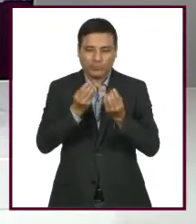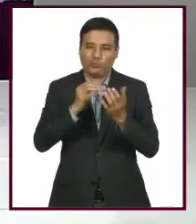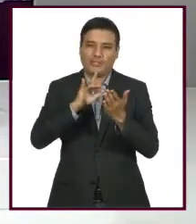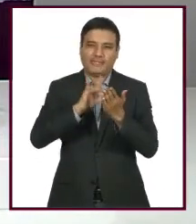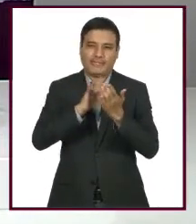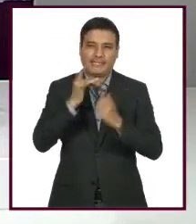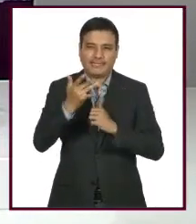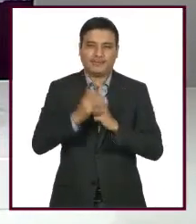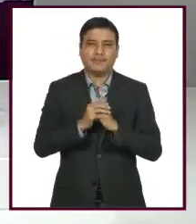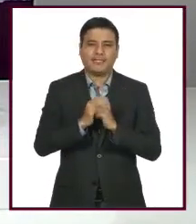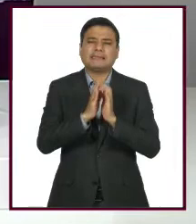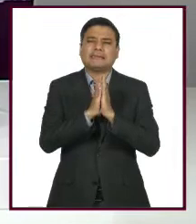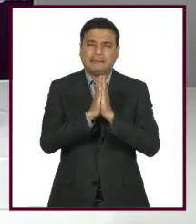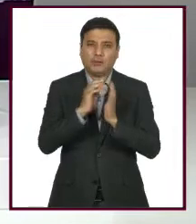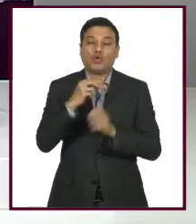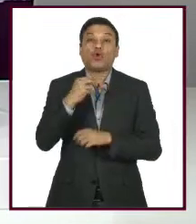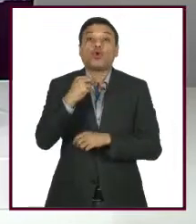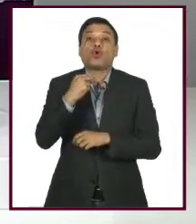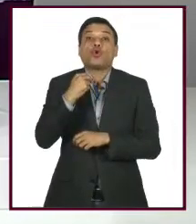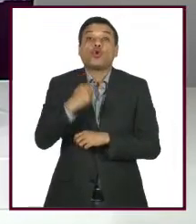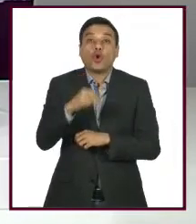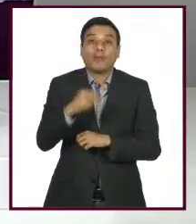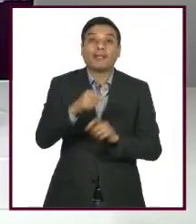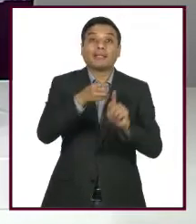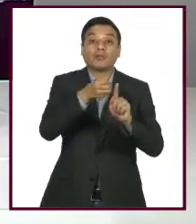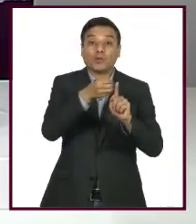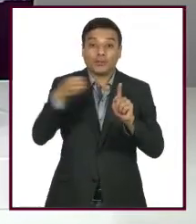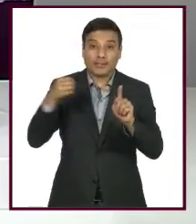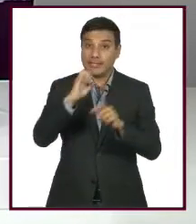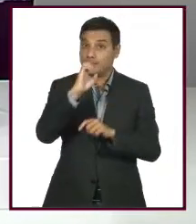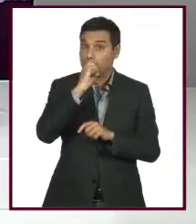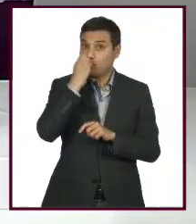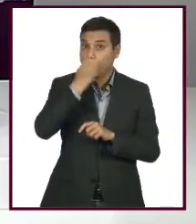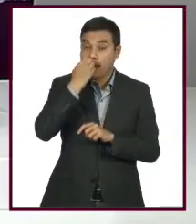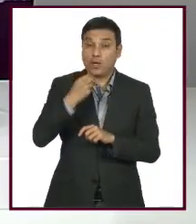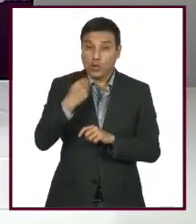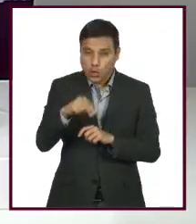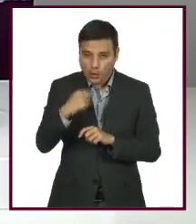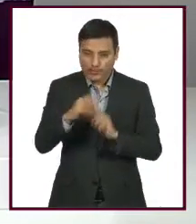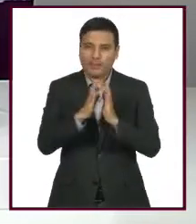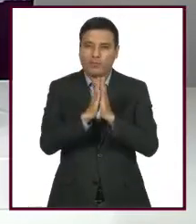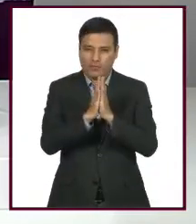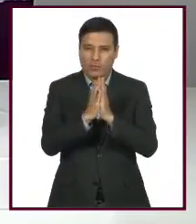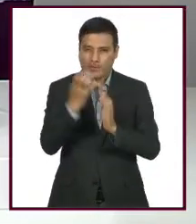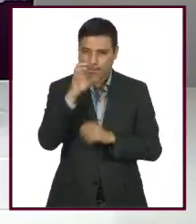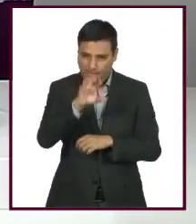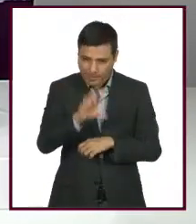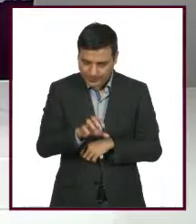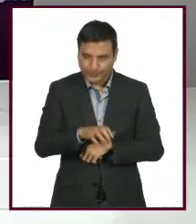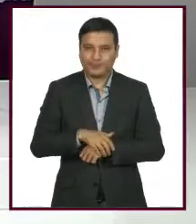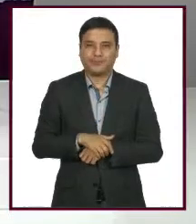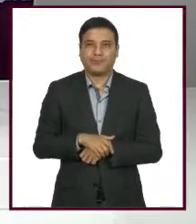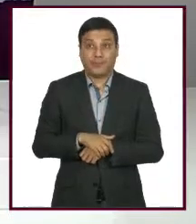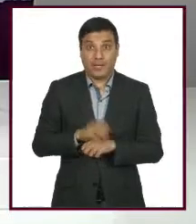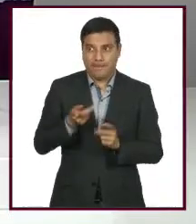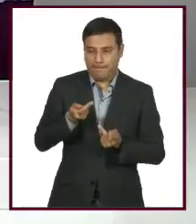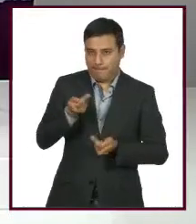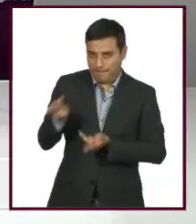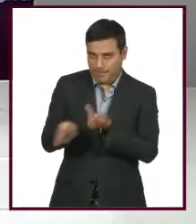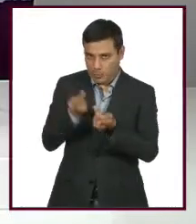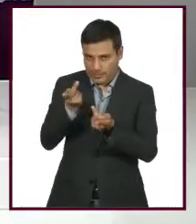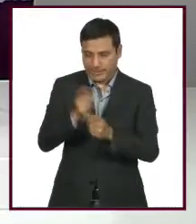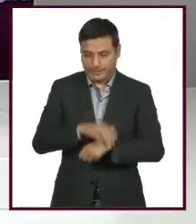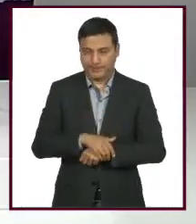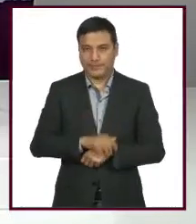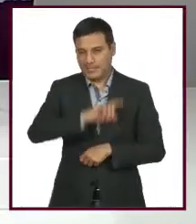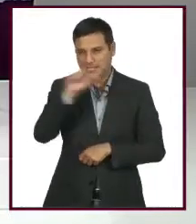olviden dejarnos su nombre y el nombre de su escuela en el chat, ¿de acuerdo? Ahora sí, vamos a las preguntas de este primer segmento, antes